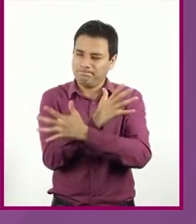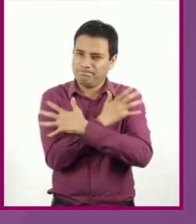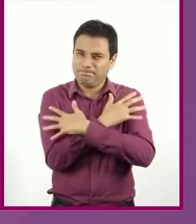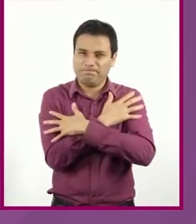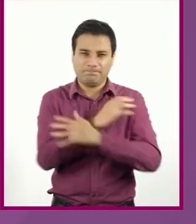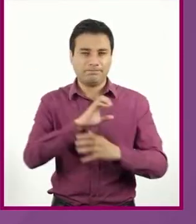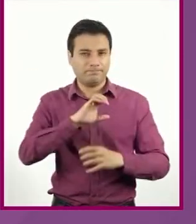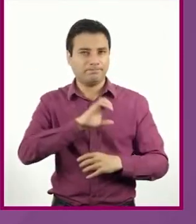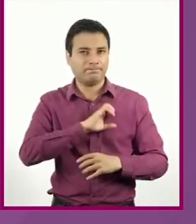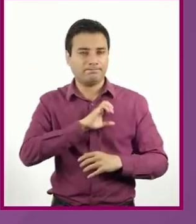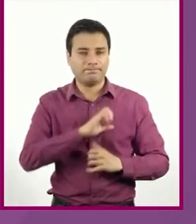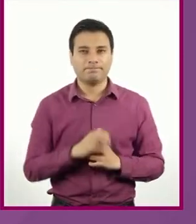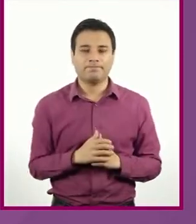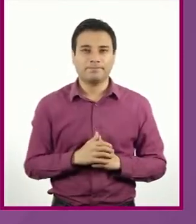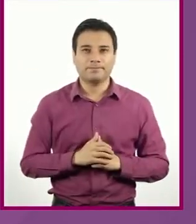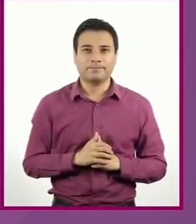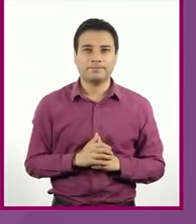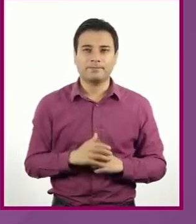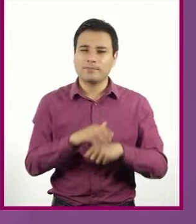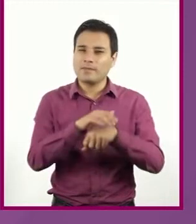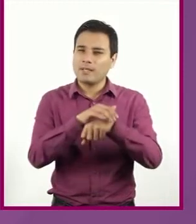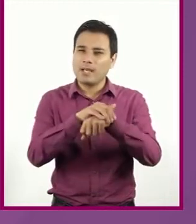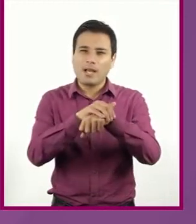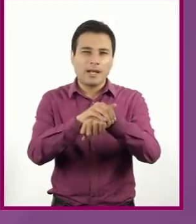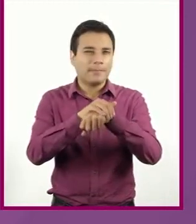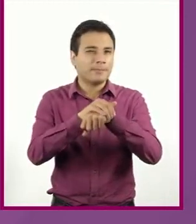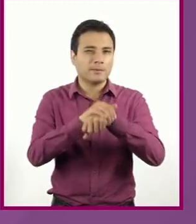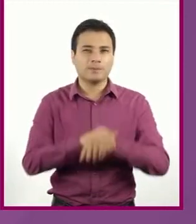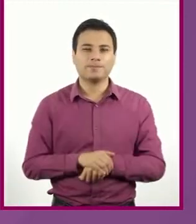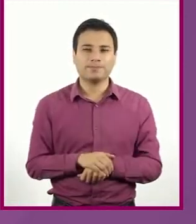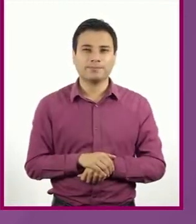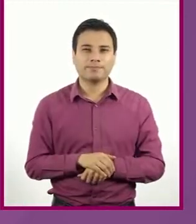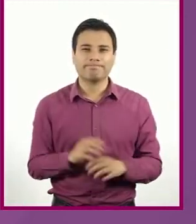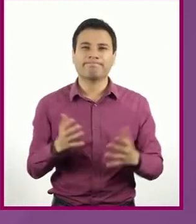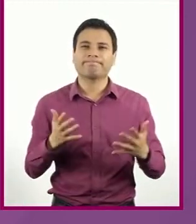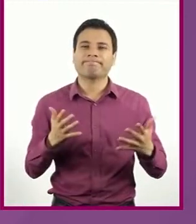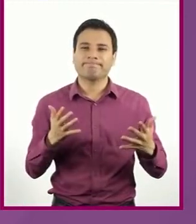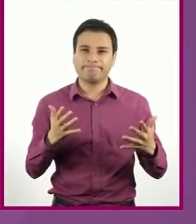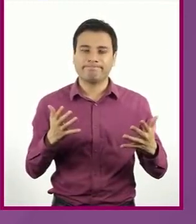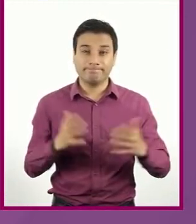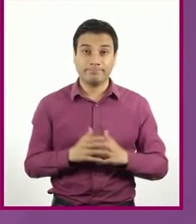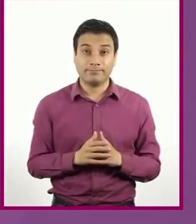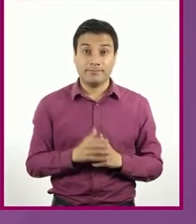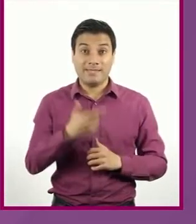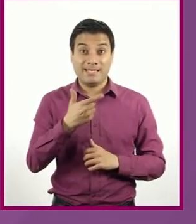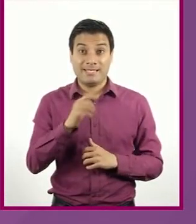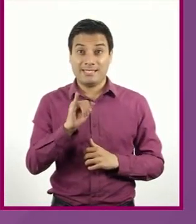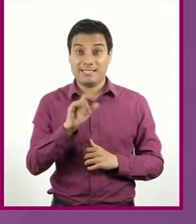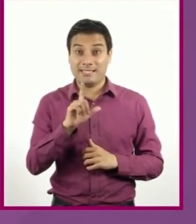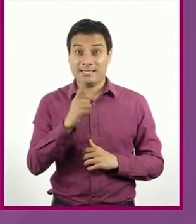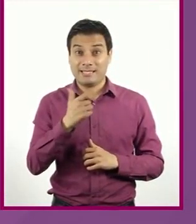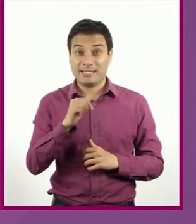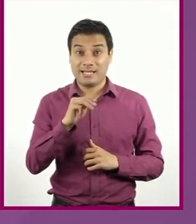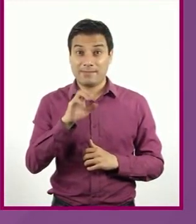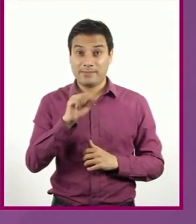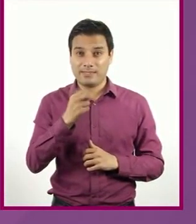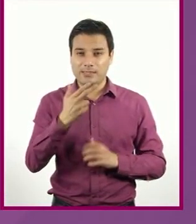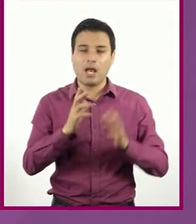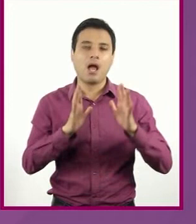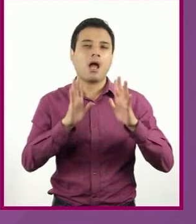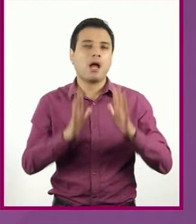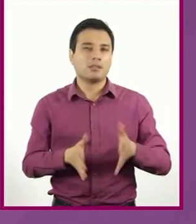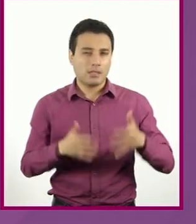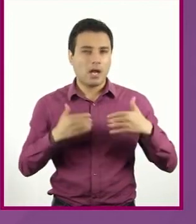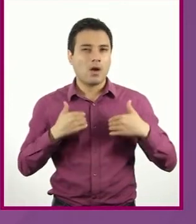fuerza. Amigo. Por fin, Gilgamesh lograba entender lo que significaba ser